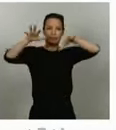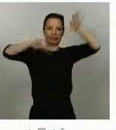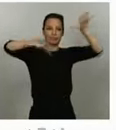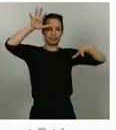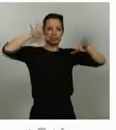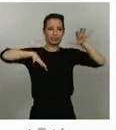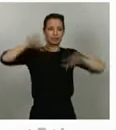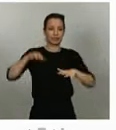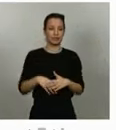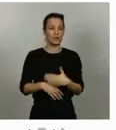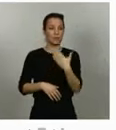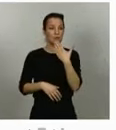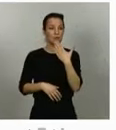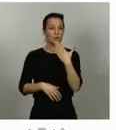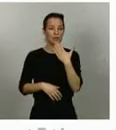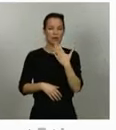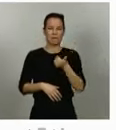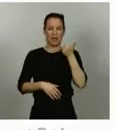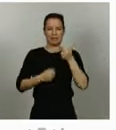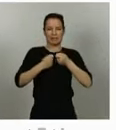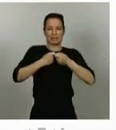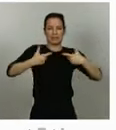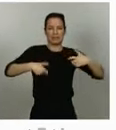tienen una mayor prevalencia tienen una prevalencia que es